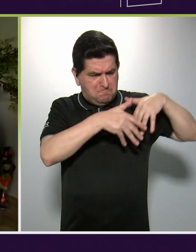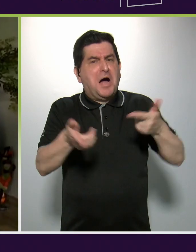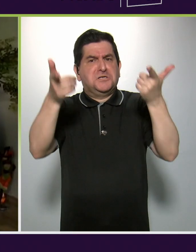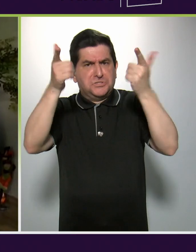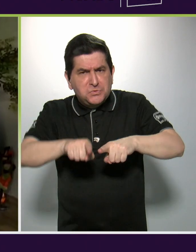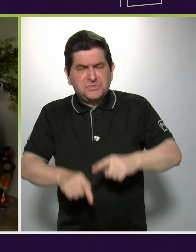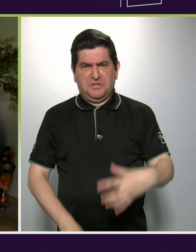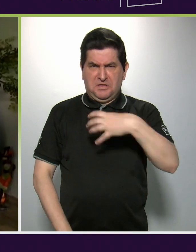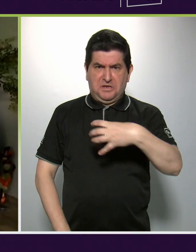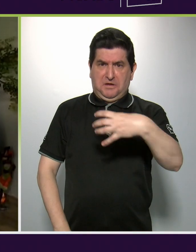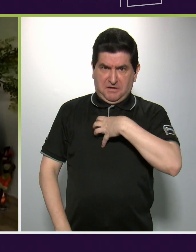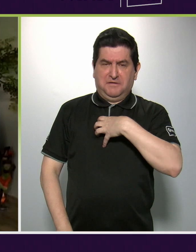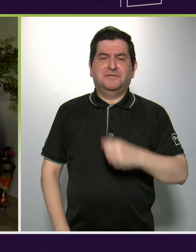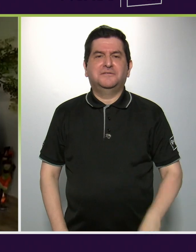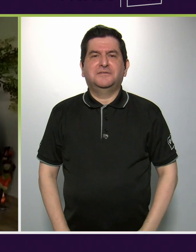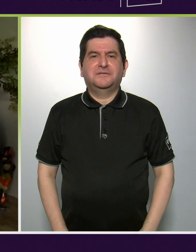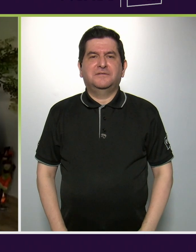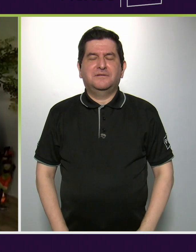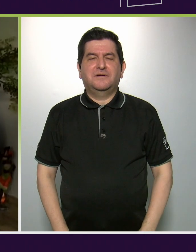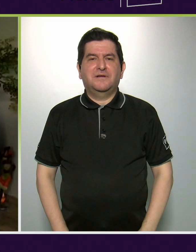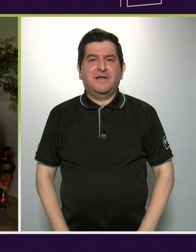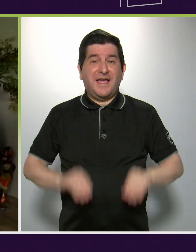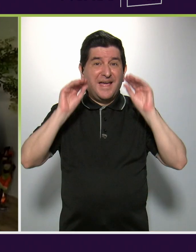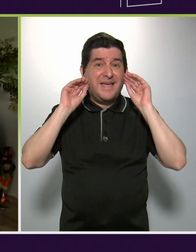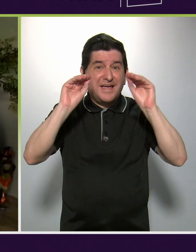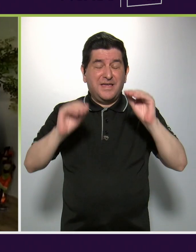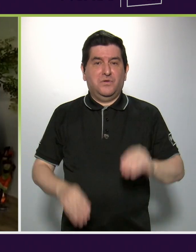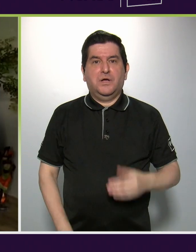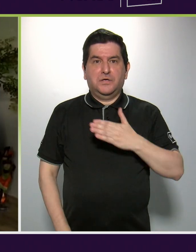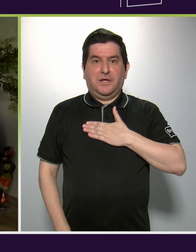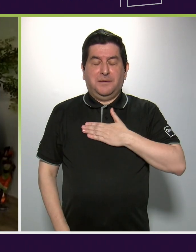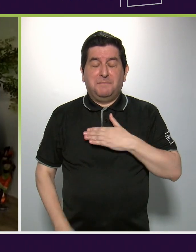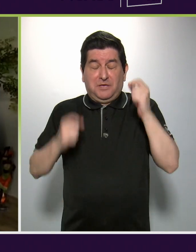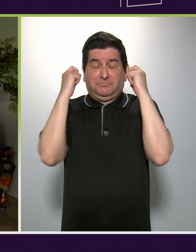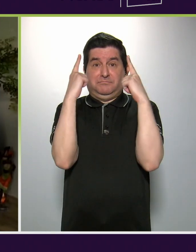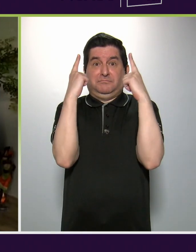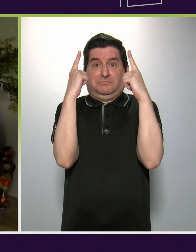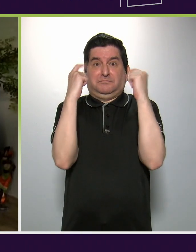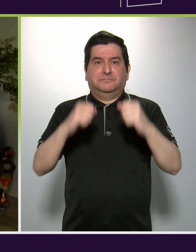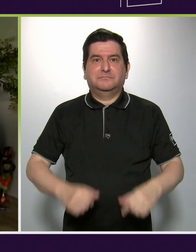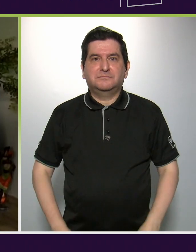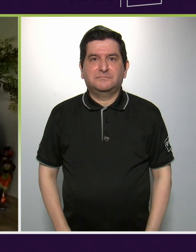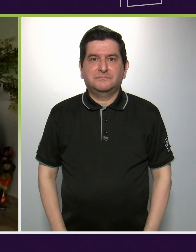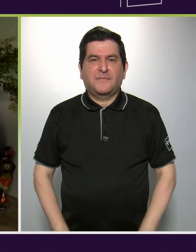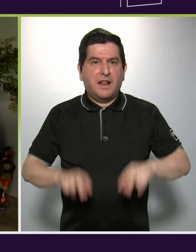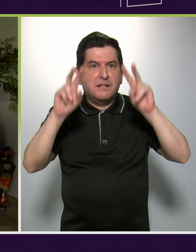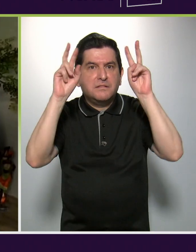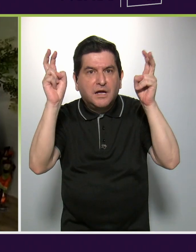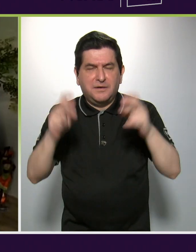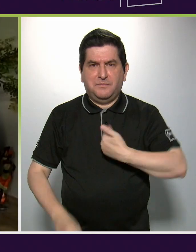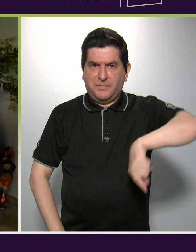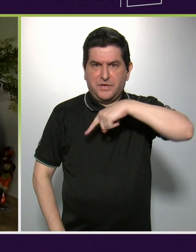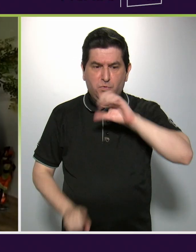mí me tiene alarmada significativamente el tema de cómo estamos, porque solo el 53.4% de las personas